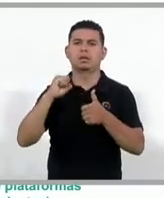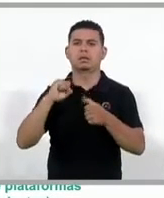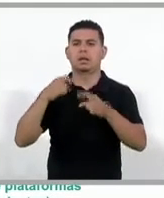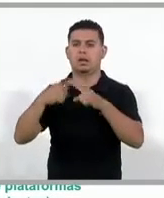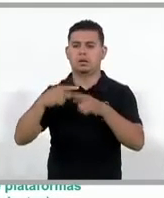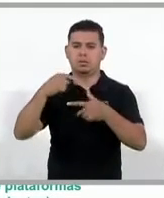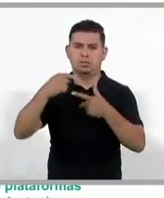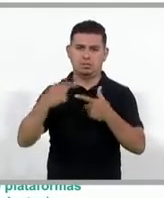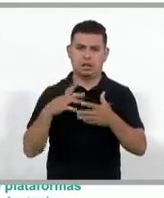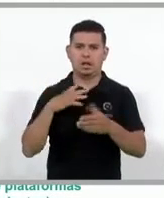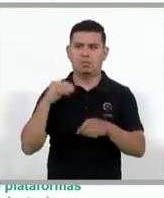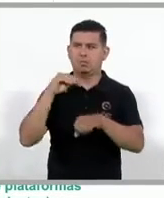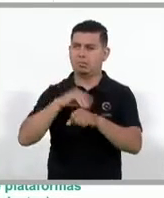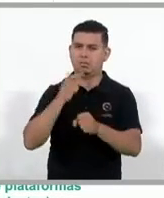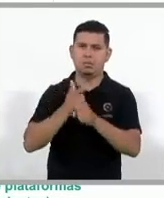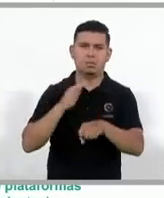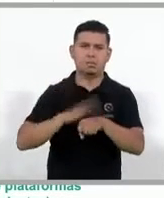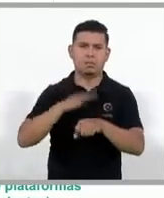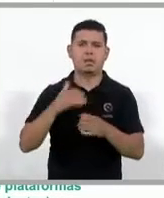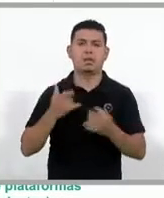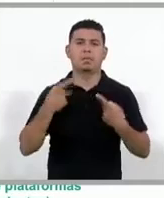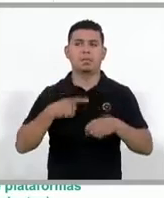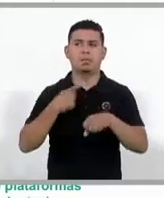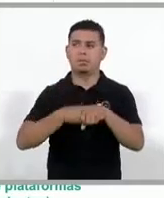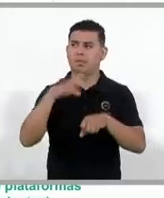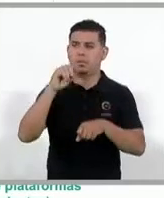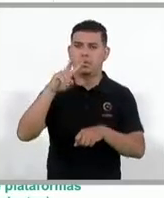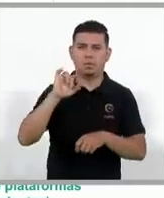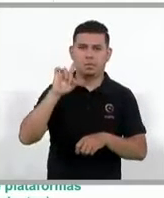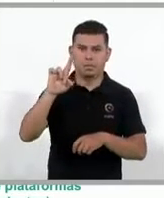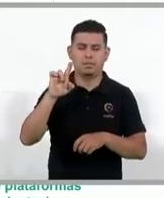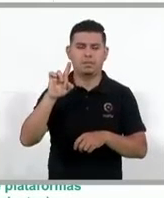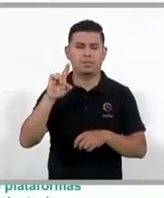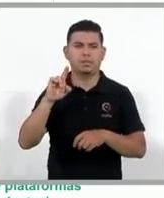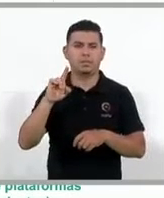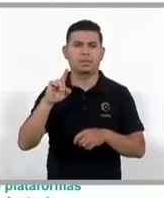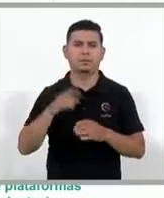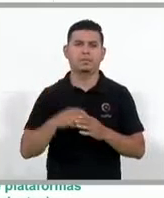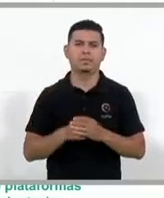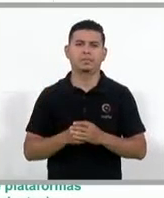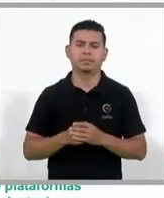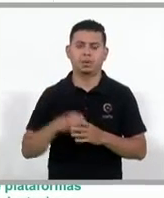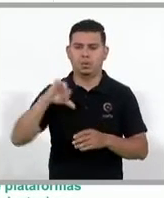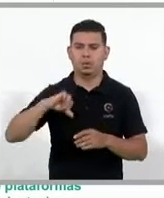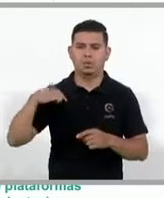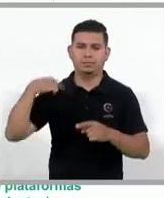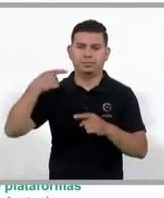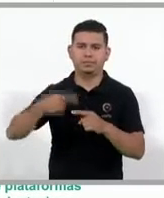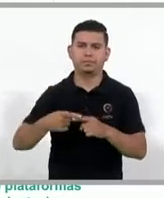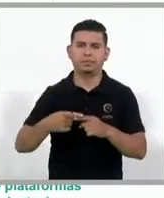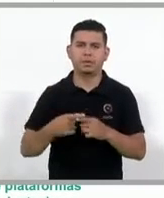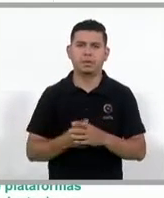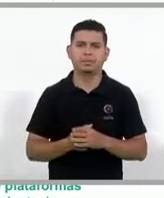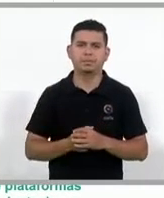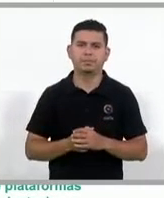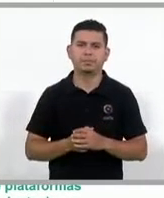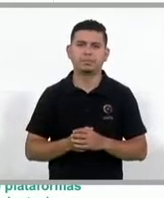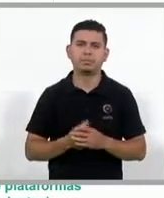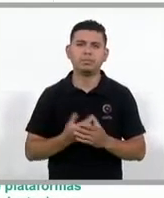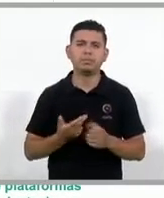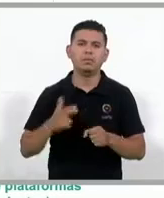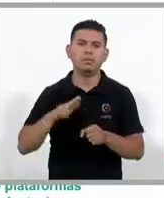con respecto a los casos positivos por municipio al corte de este día para la jurisdicción